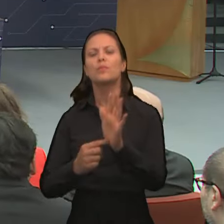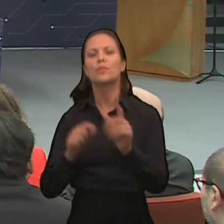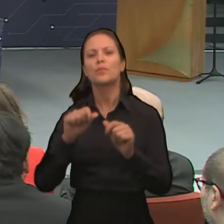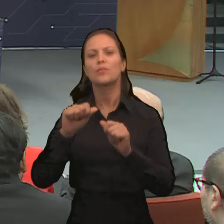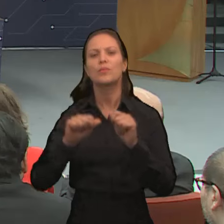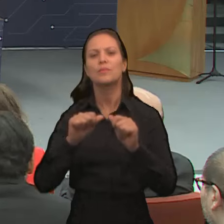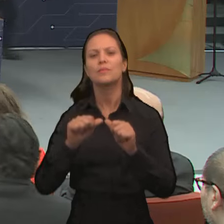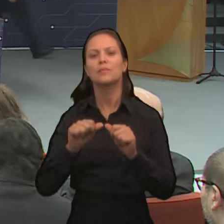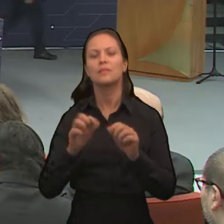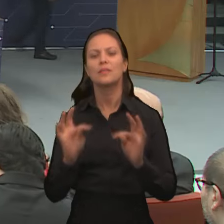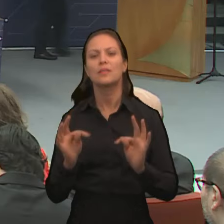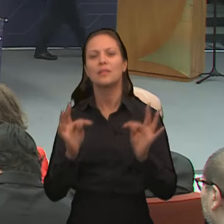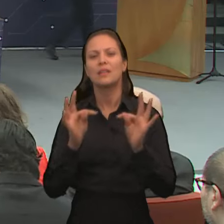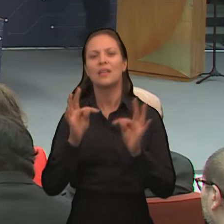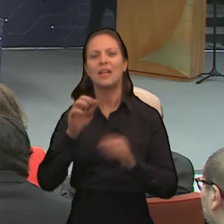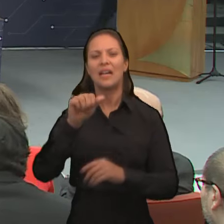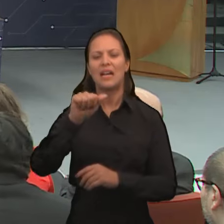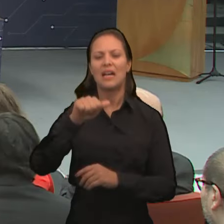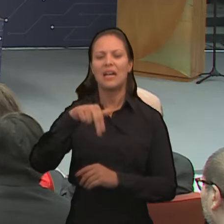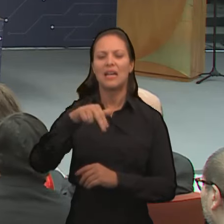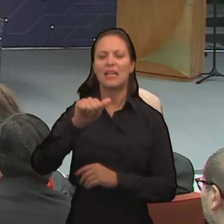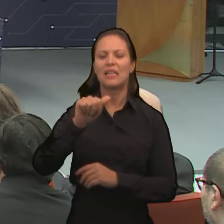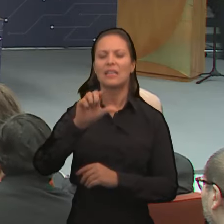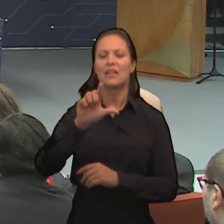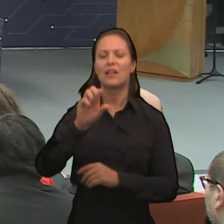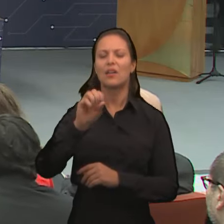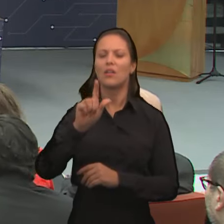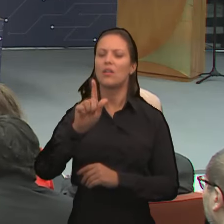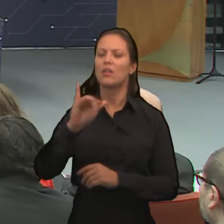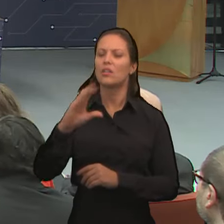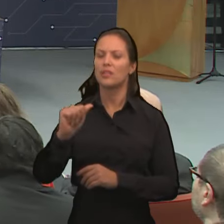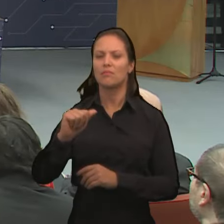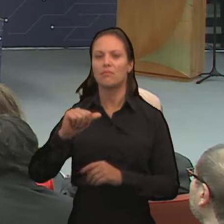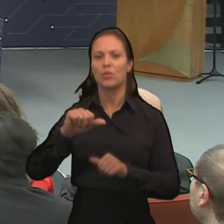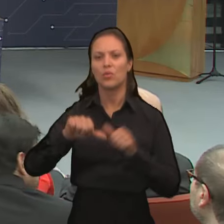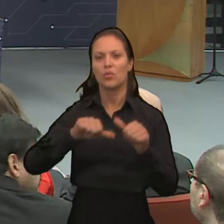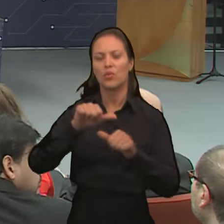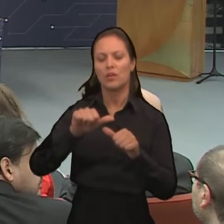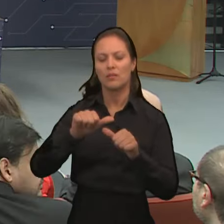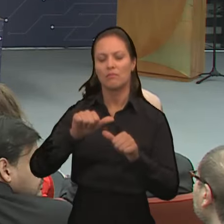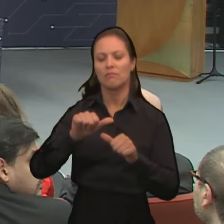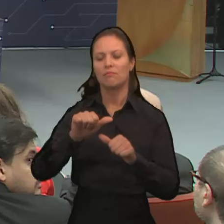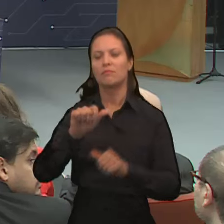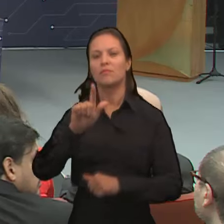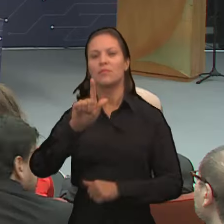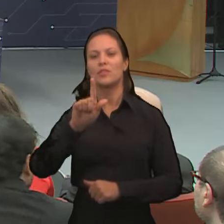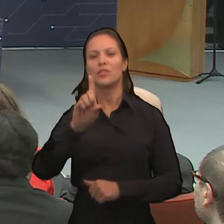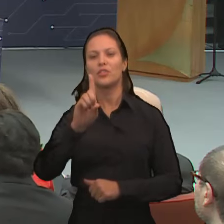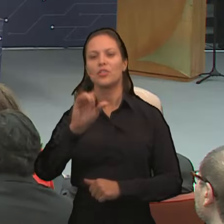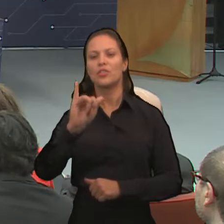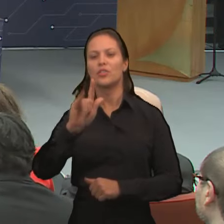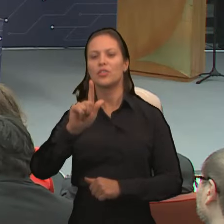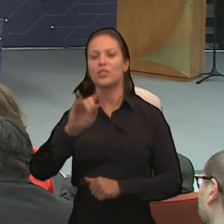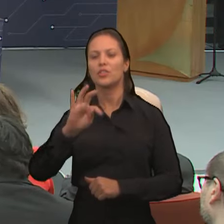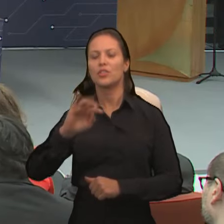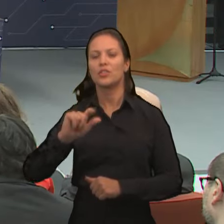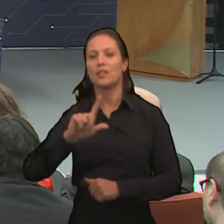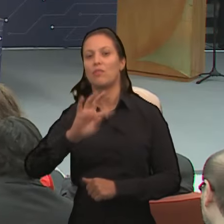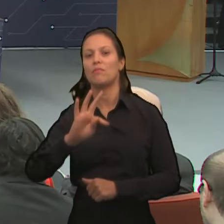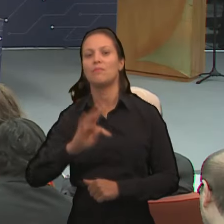por la sustitución de la tecnología analógica por la tecnología digital. Esto de a